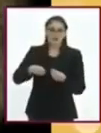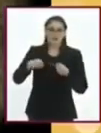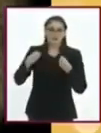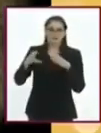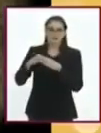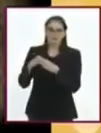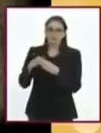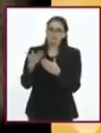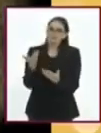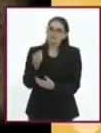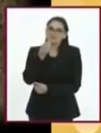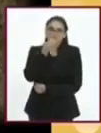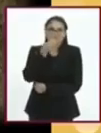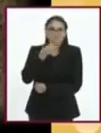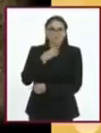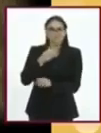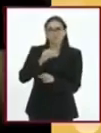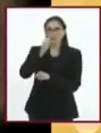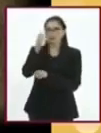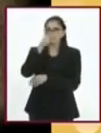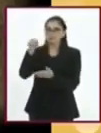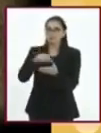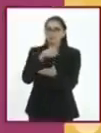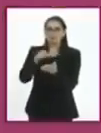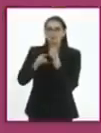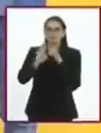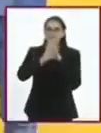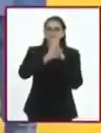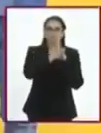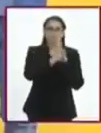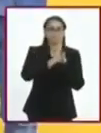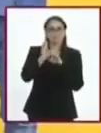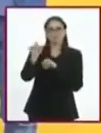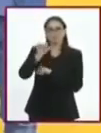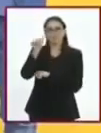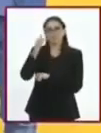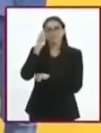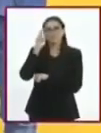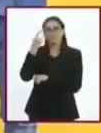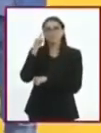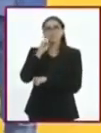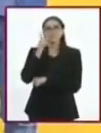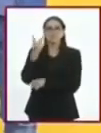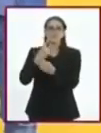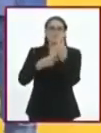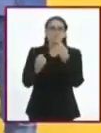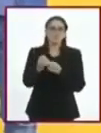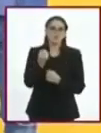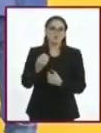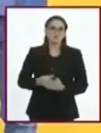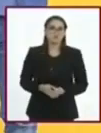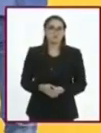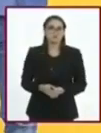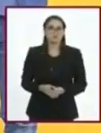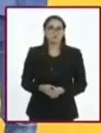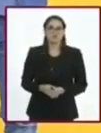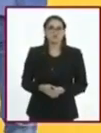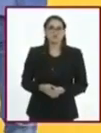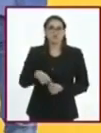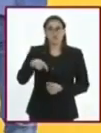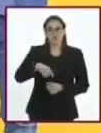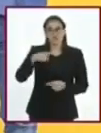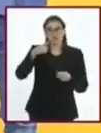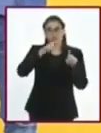migran en búsqueda de mejores alternativas de desarrollo. Los datos sobre los estados más pobres de nuestro